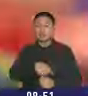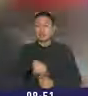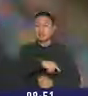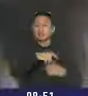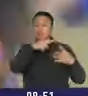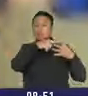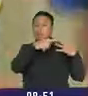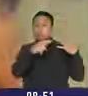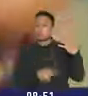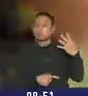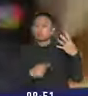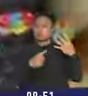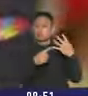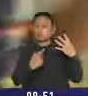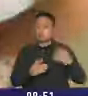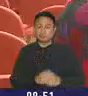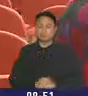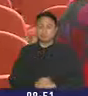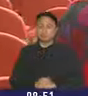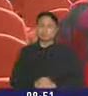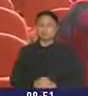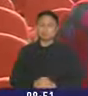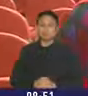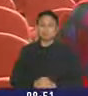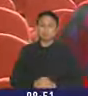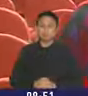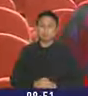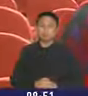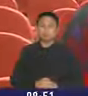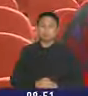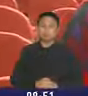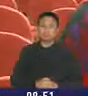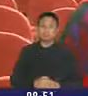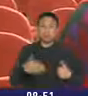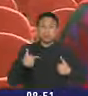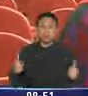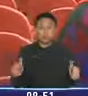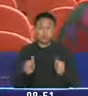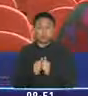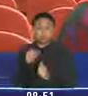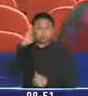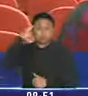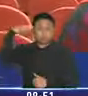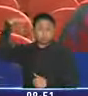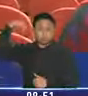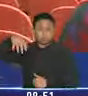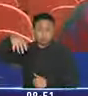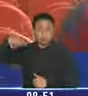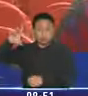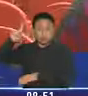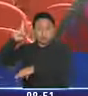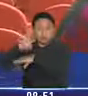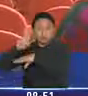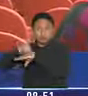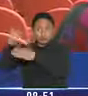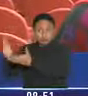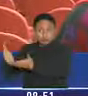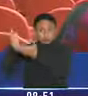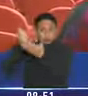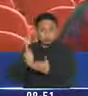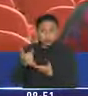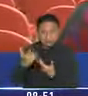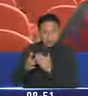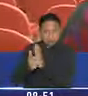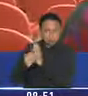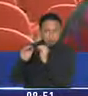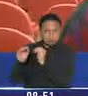del autismo que constan en el estudio. Te quiero hacerlo con el Estado para que los profesionales de la salud que están implicados estén formados y